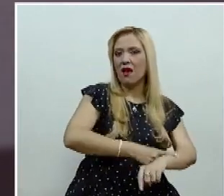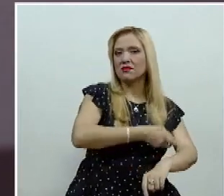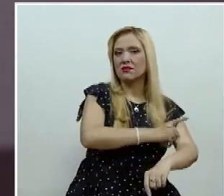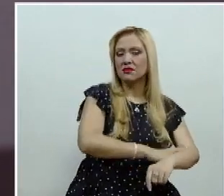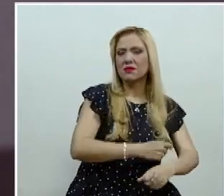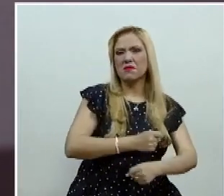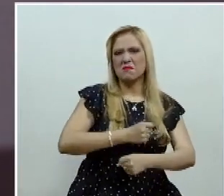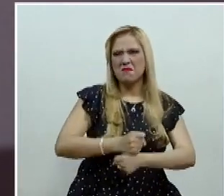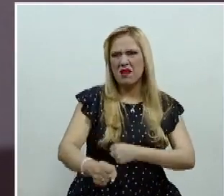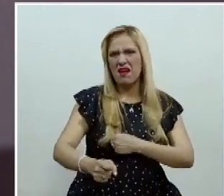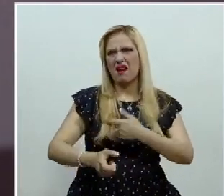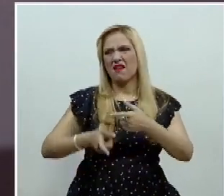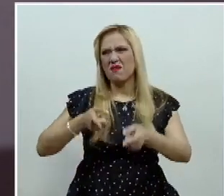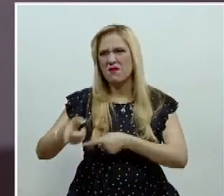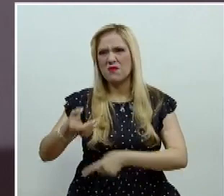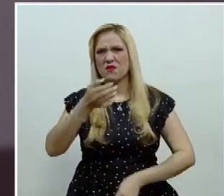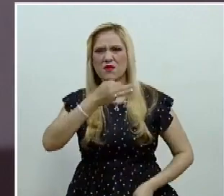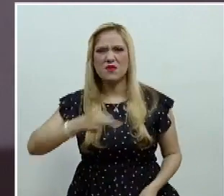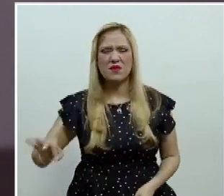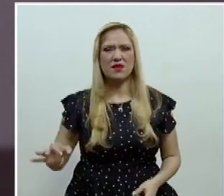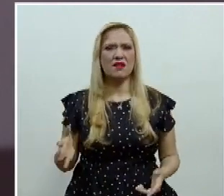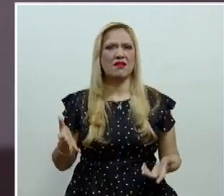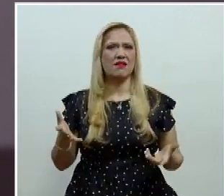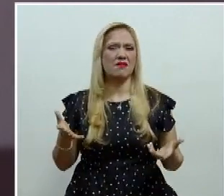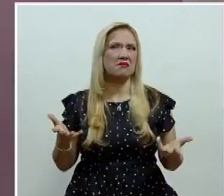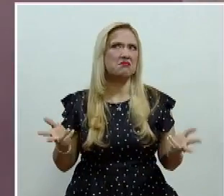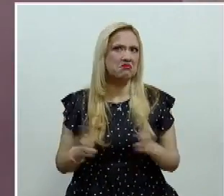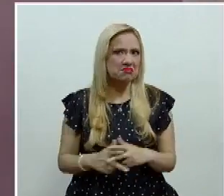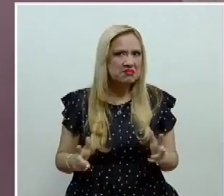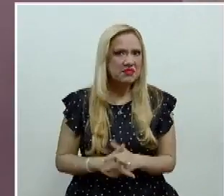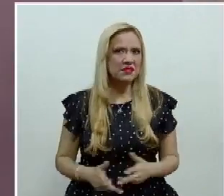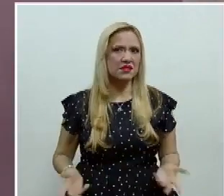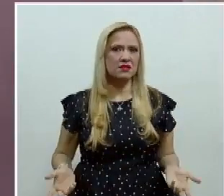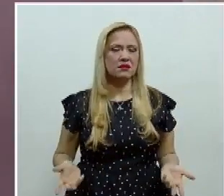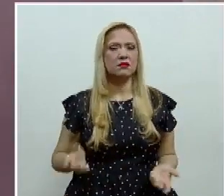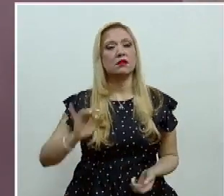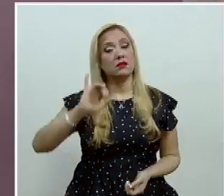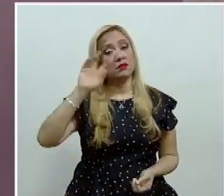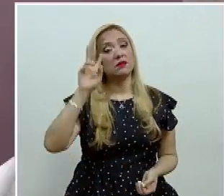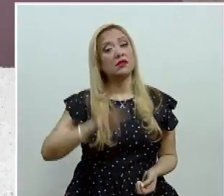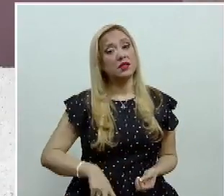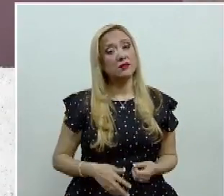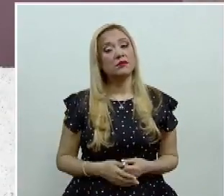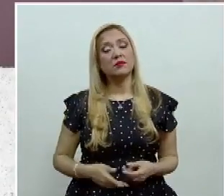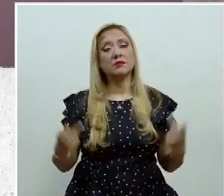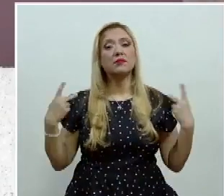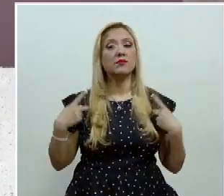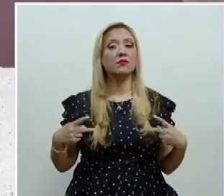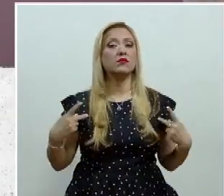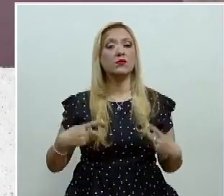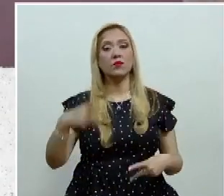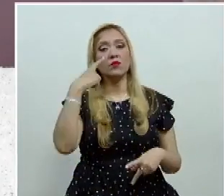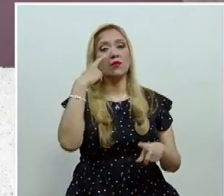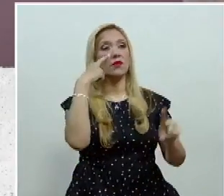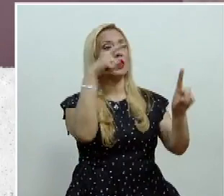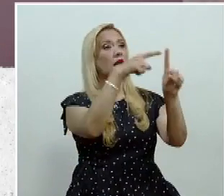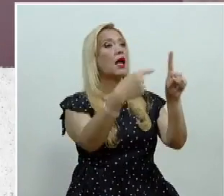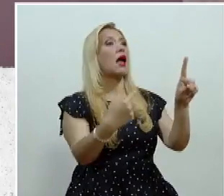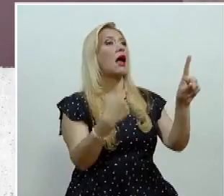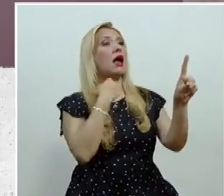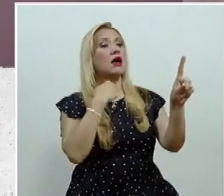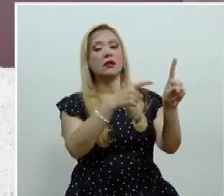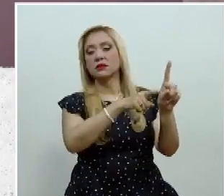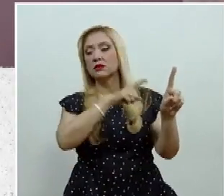Sí, antecedentes. Y aquí me gustaría agregar algo. Normalmente nos enfocamos siempre en las personas que cometen el delito. ¿Por qué